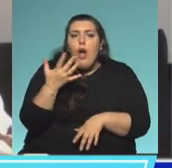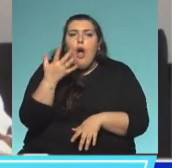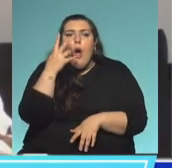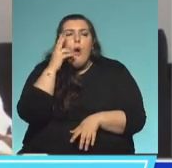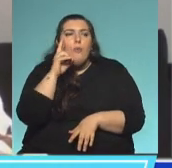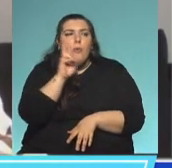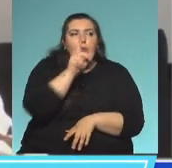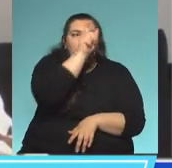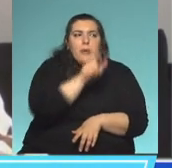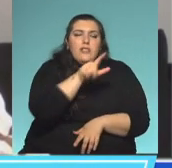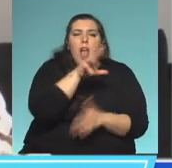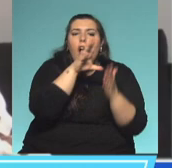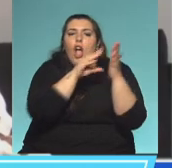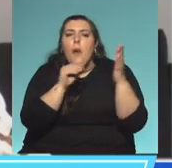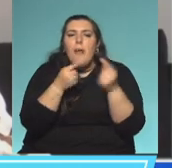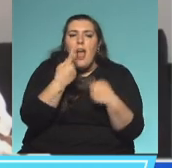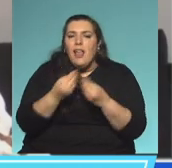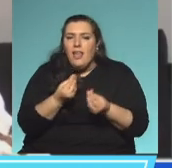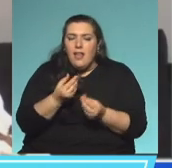copiar de una figura de esa talla?